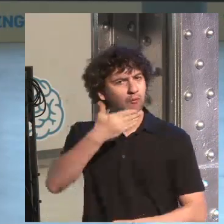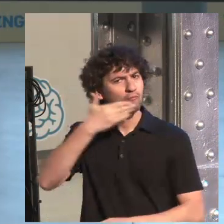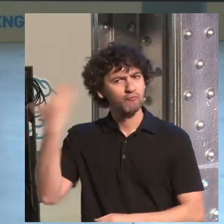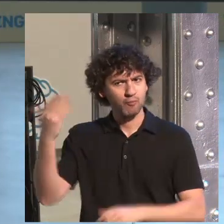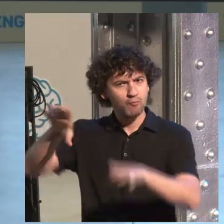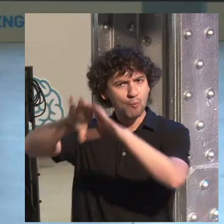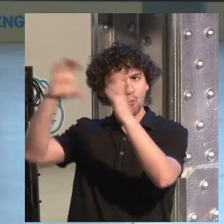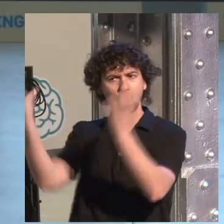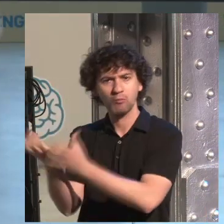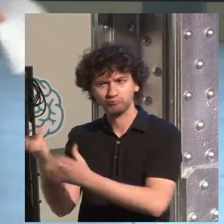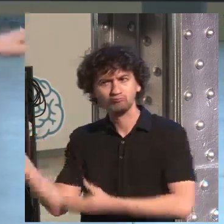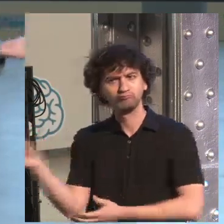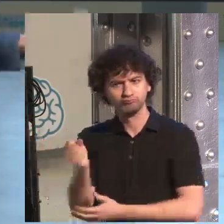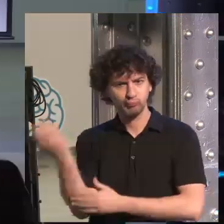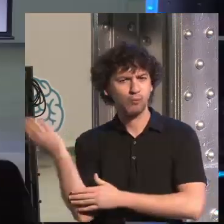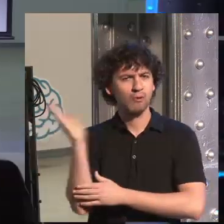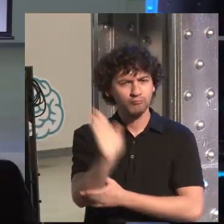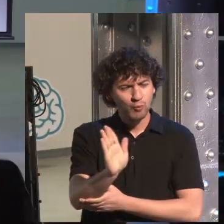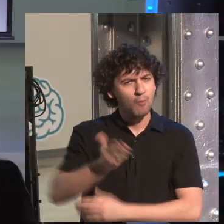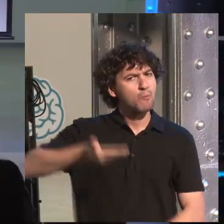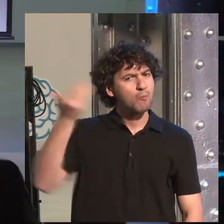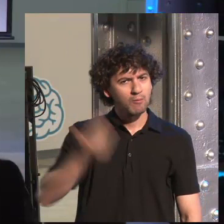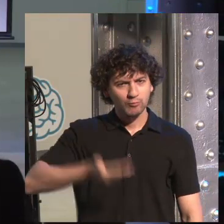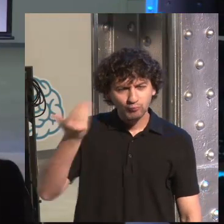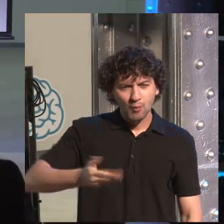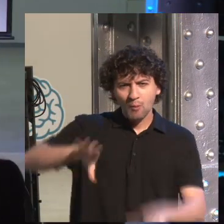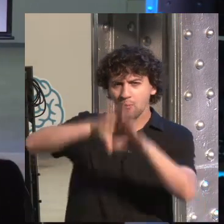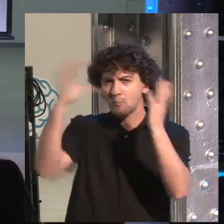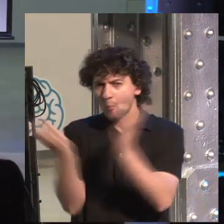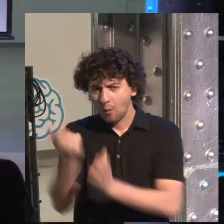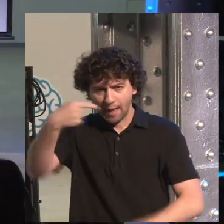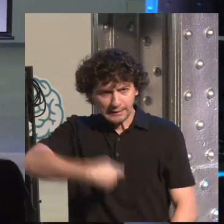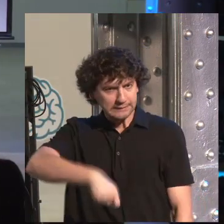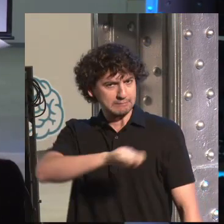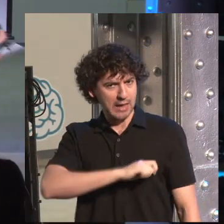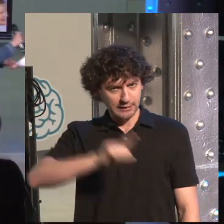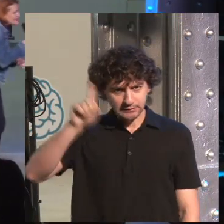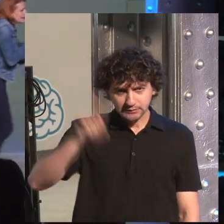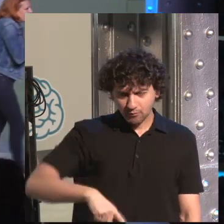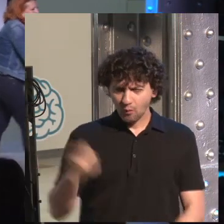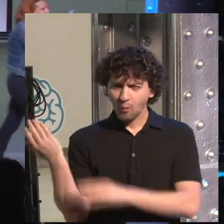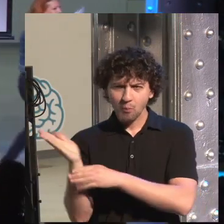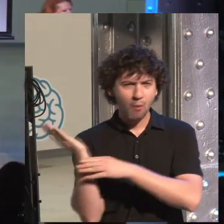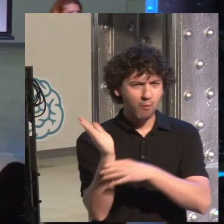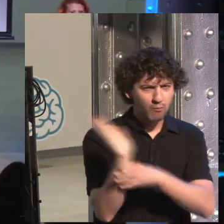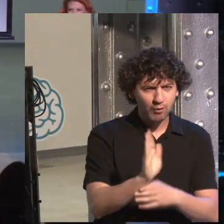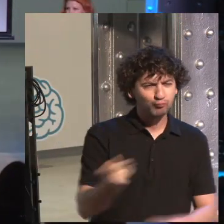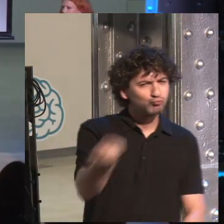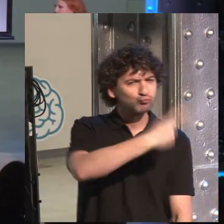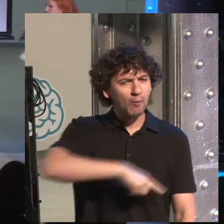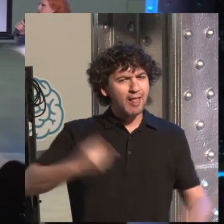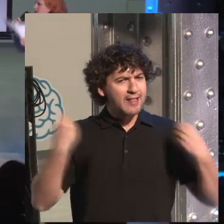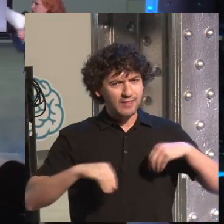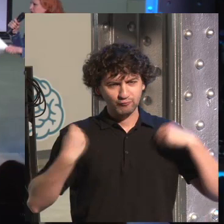internacionales, intelectuales de primer nivel, nacionales, internacionales. Vamos a disfrutar, a rabiar.